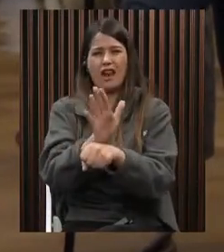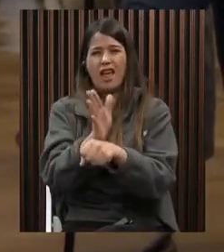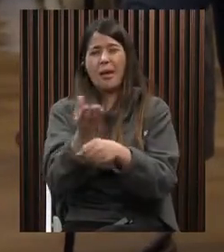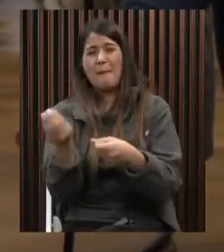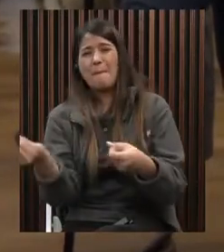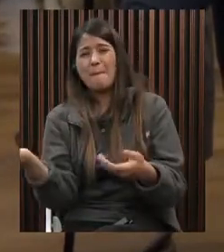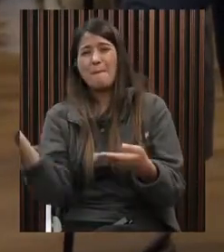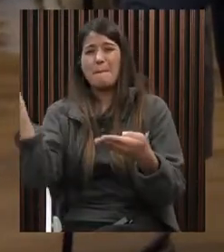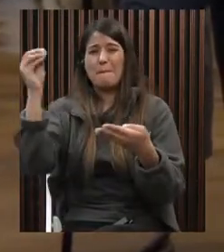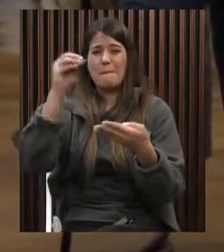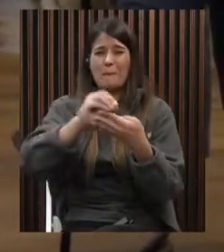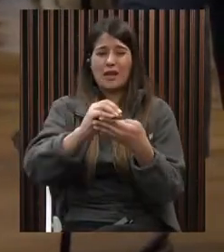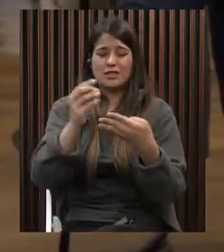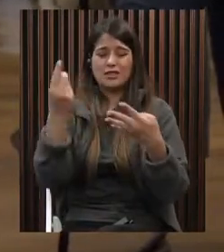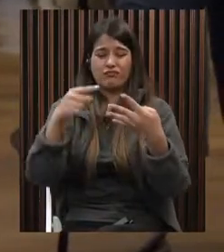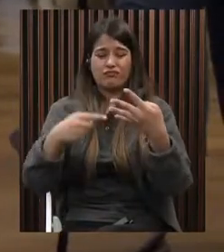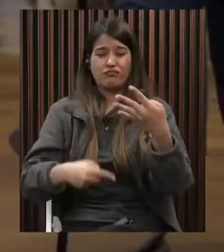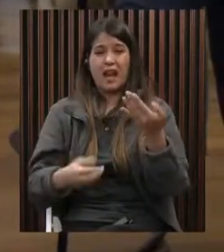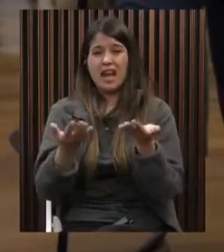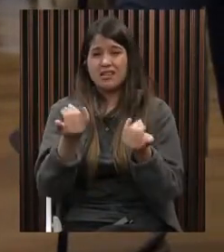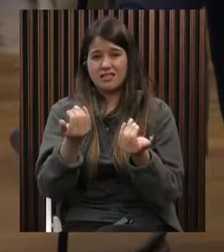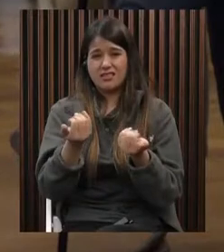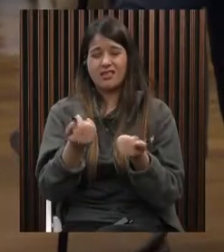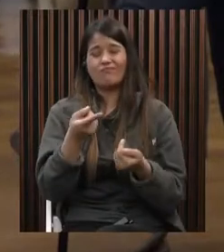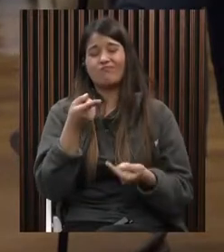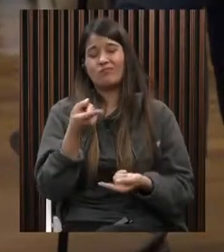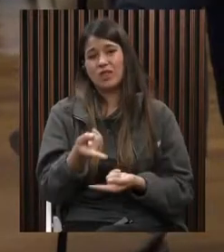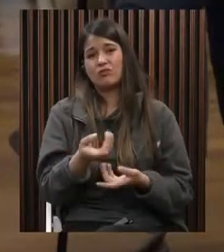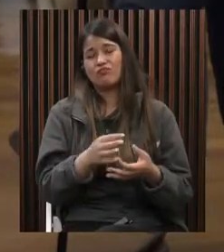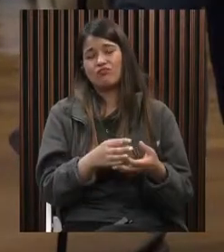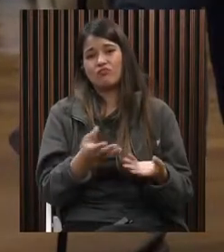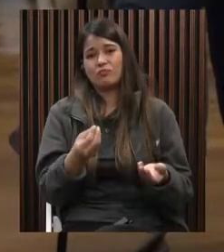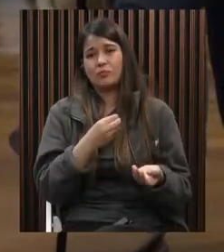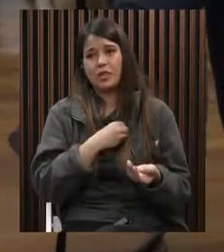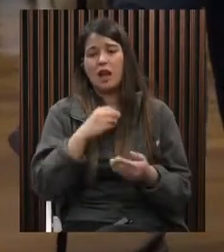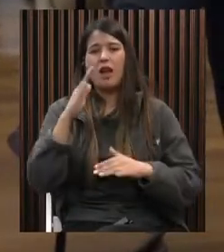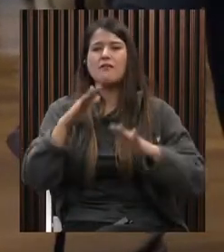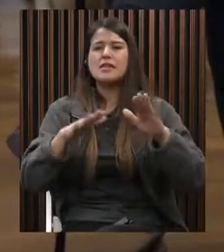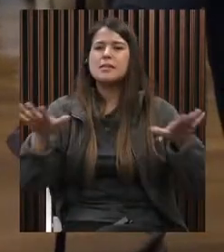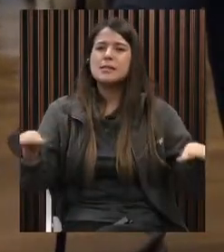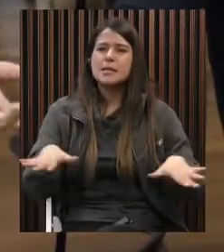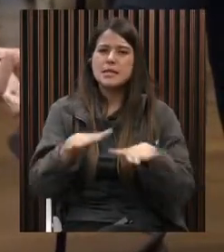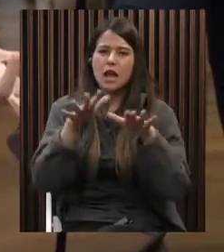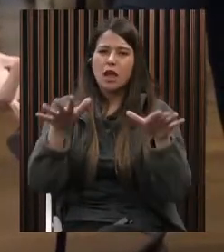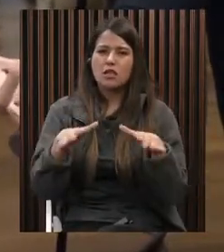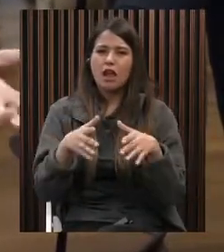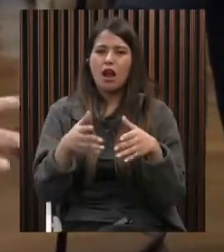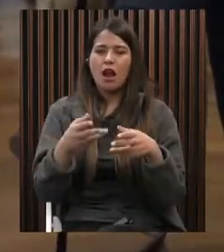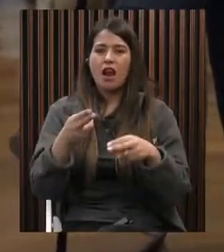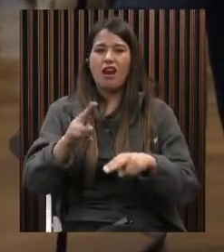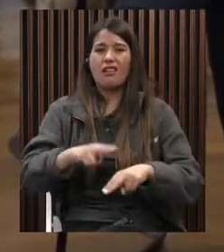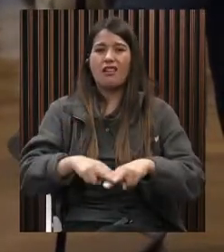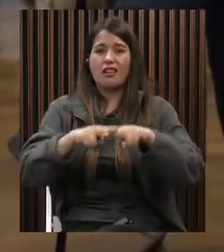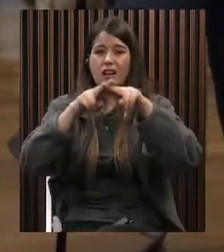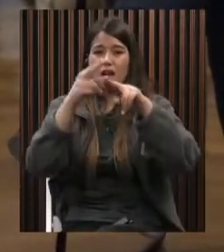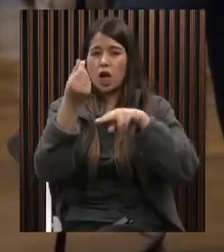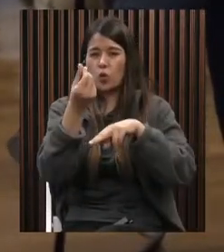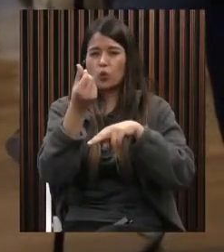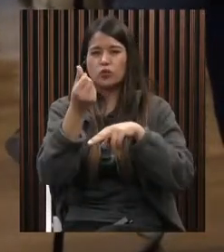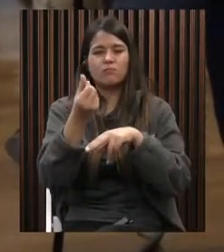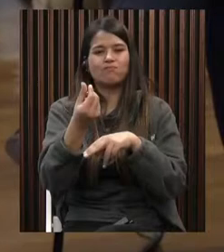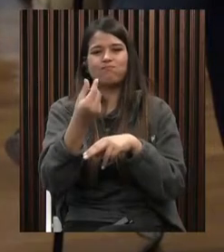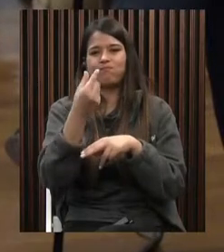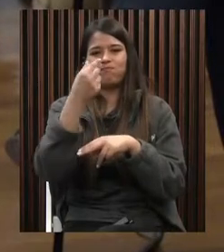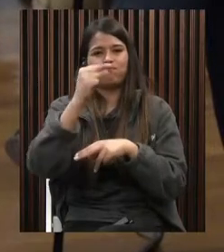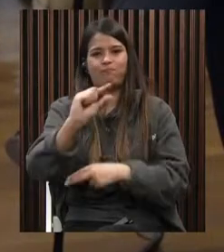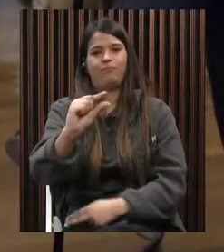equipamiento necesario. Entonces eso por un lado, aunque uno a veces lo intenta, los recursos son súper limitados. Y creo también